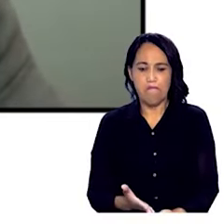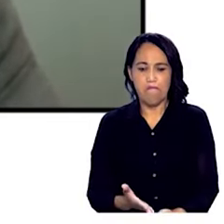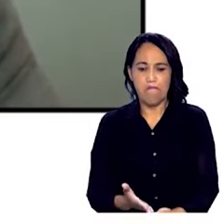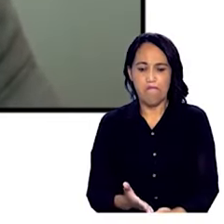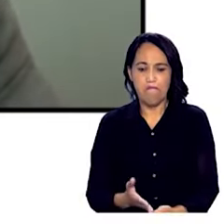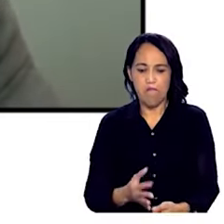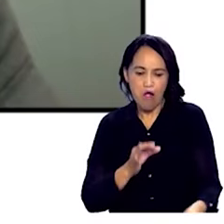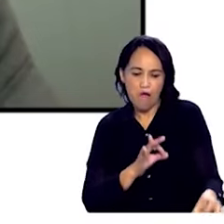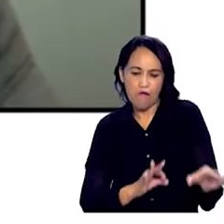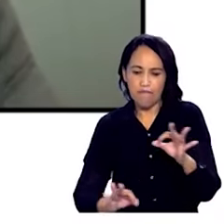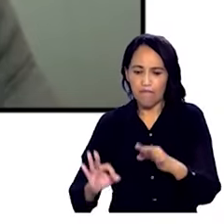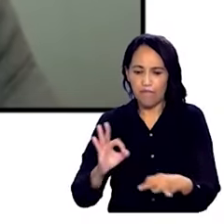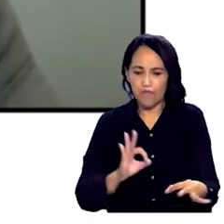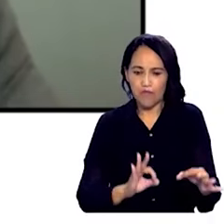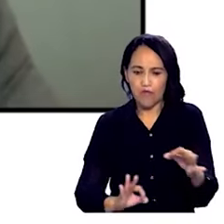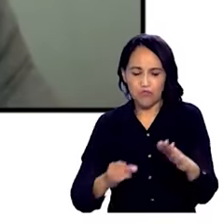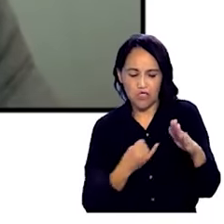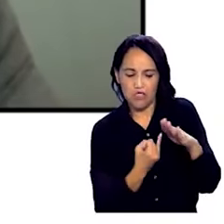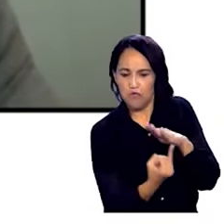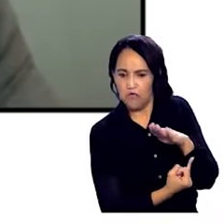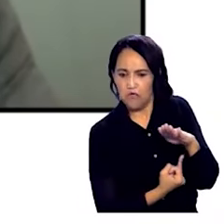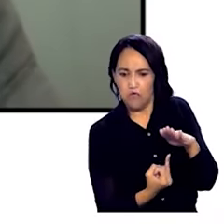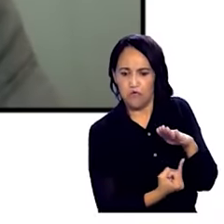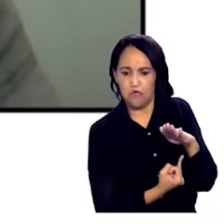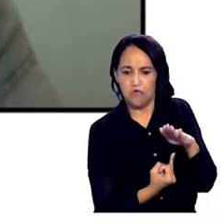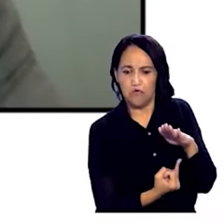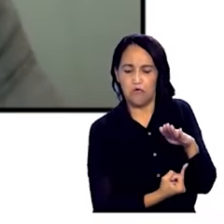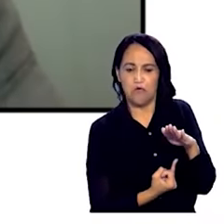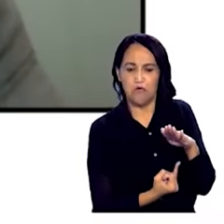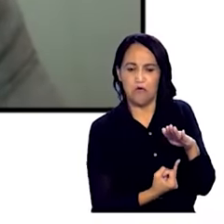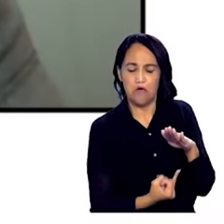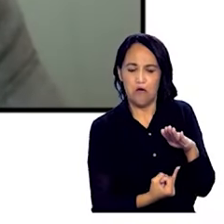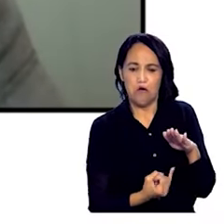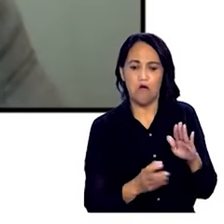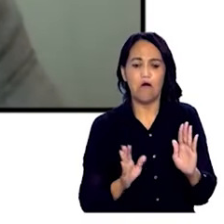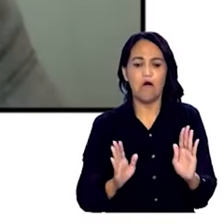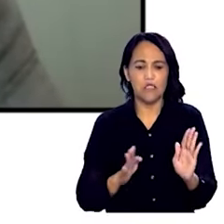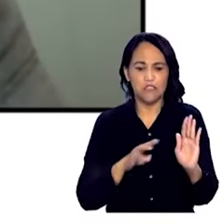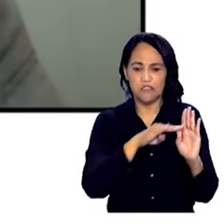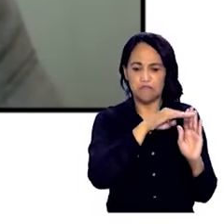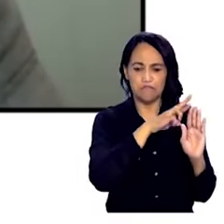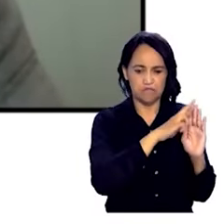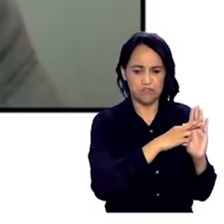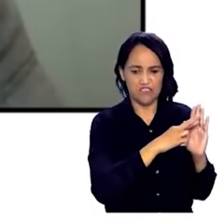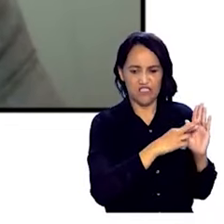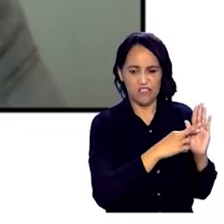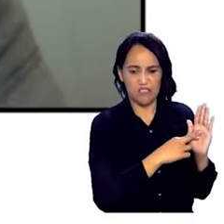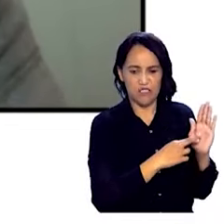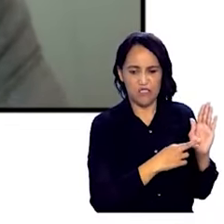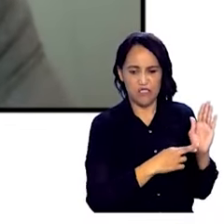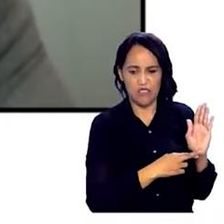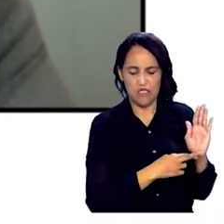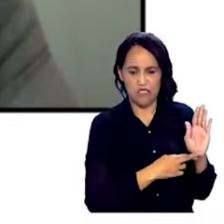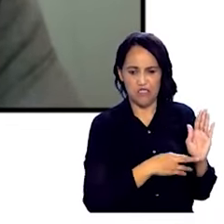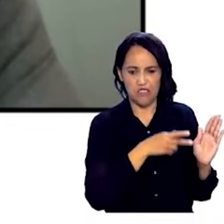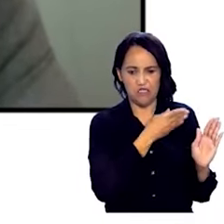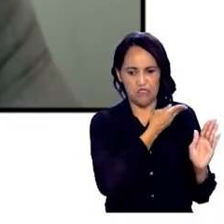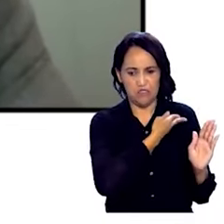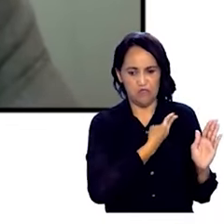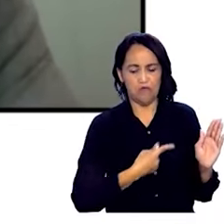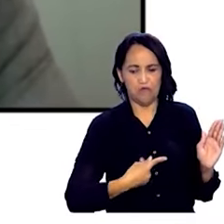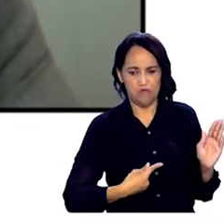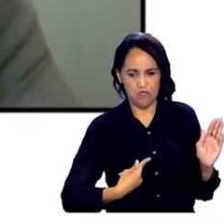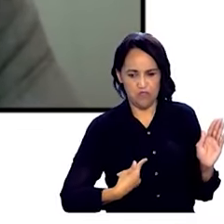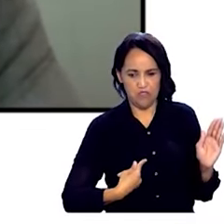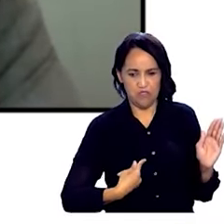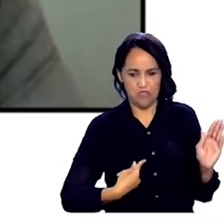dise constitucion de Las normas que gobiernan la organiz Y funcionamiento de la corte Suprema